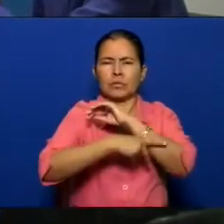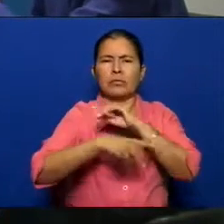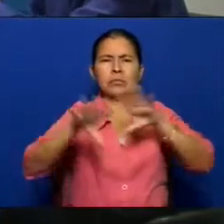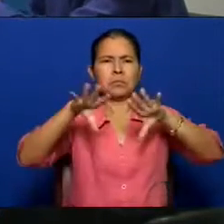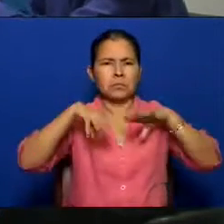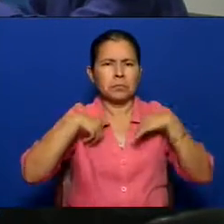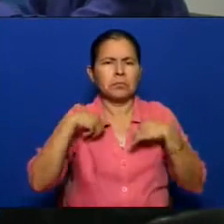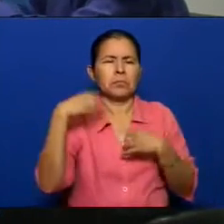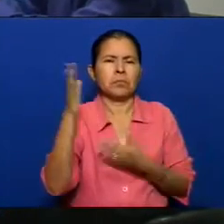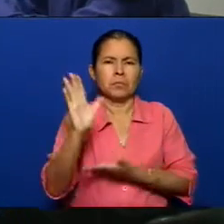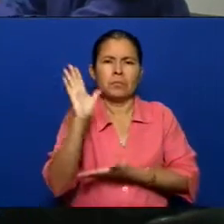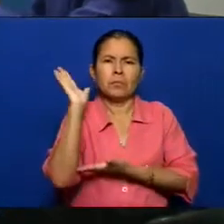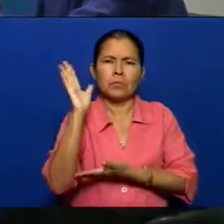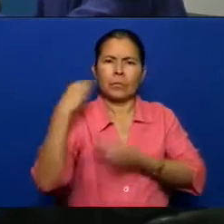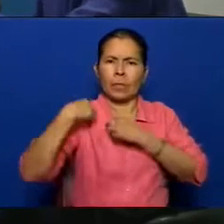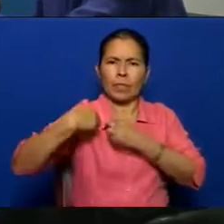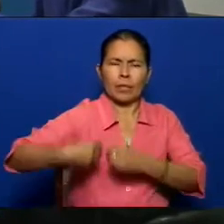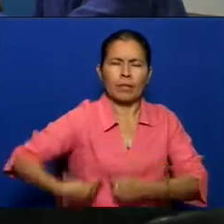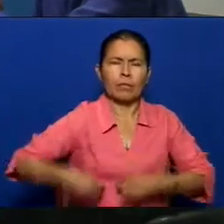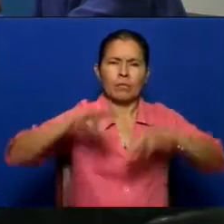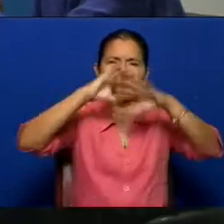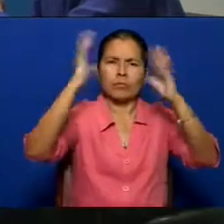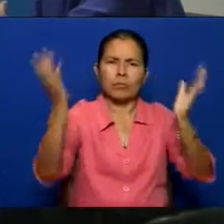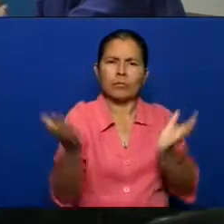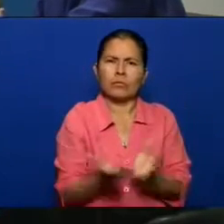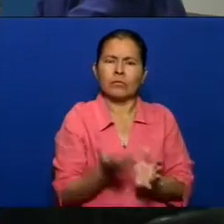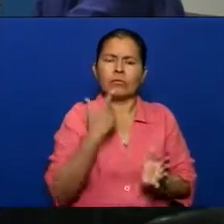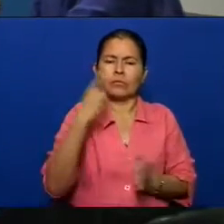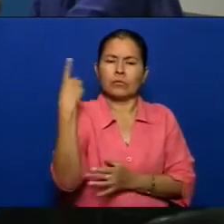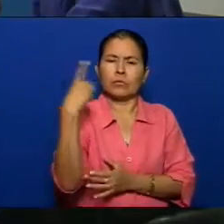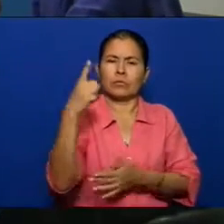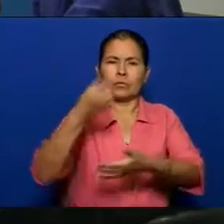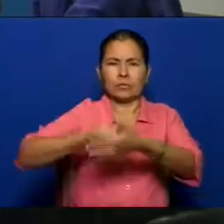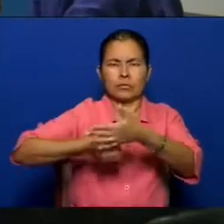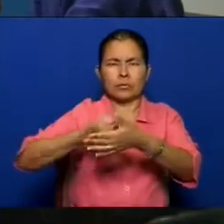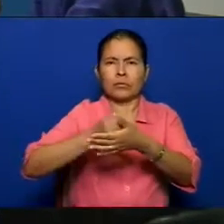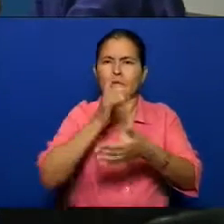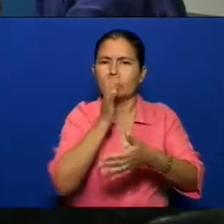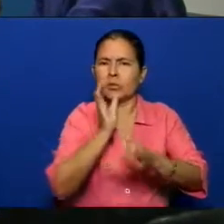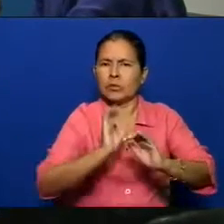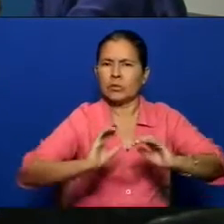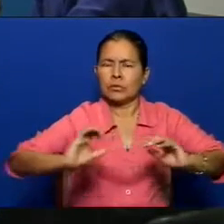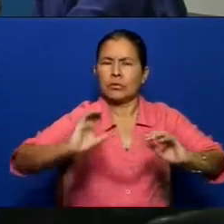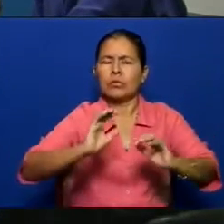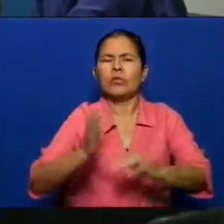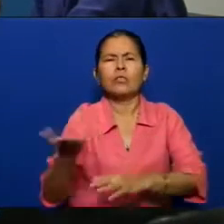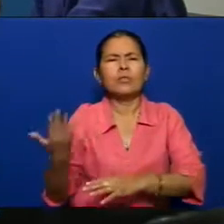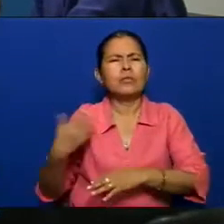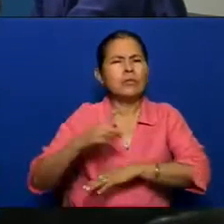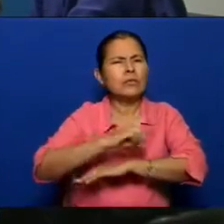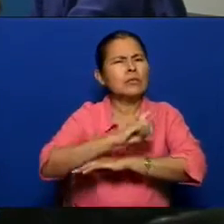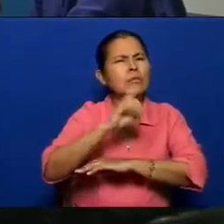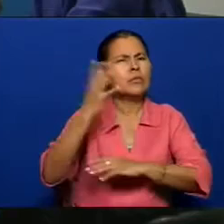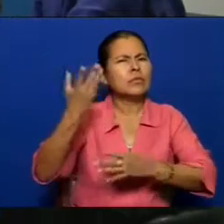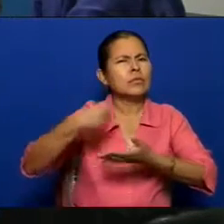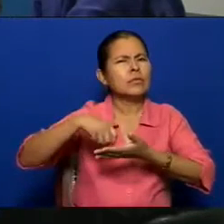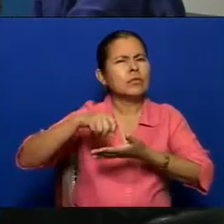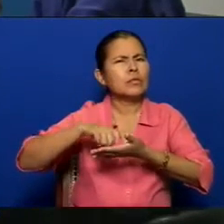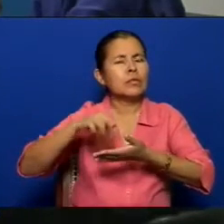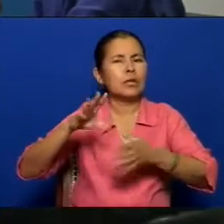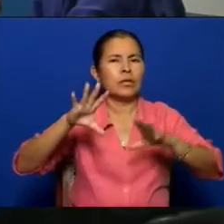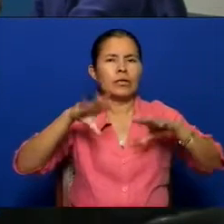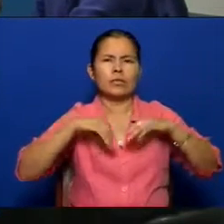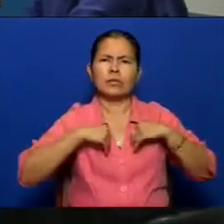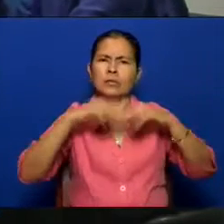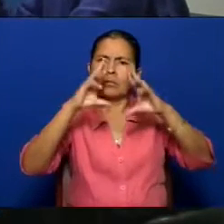es un compromiso global por los derechos de la niñez. ¿Cuándo lo ratificó Nicaragua, este diputado? Nicaragua fue uno de los primeros